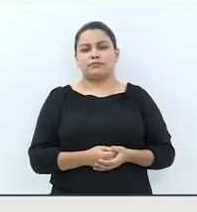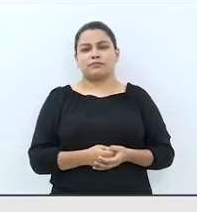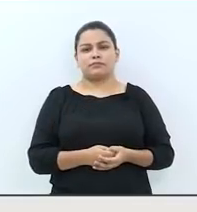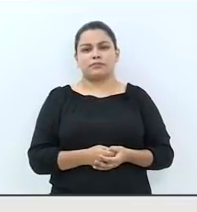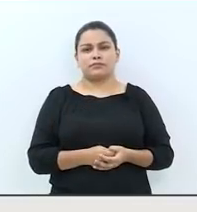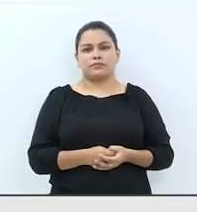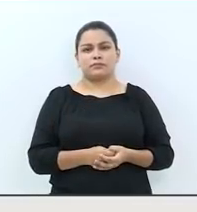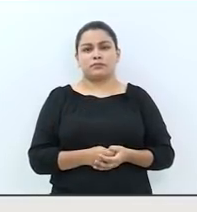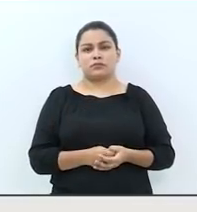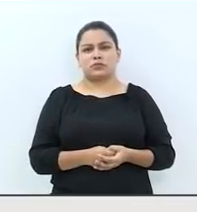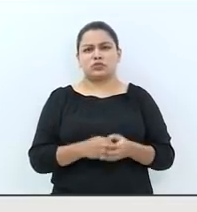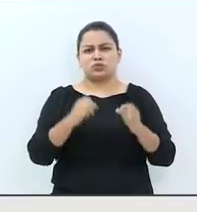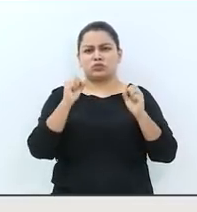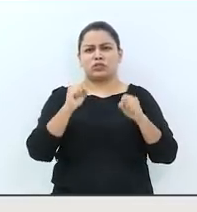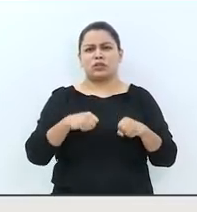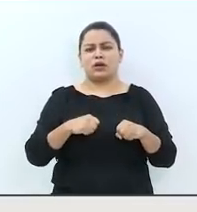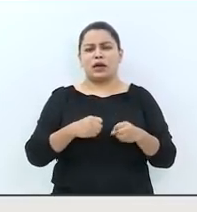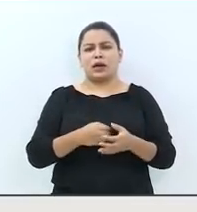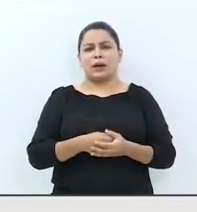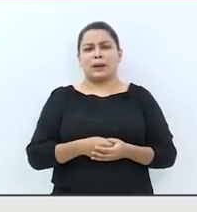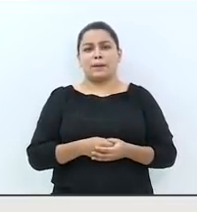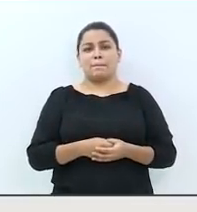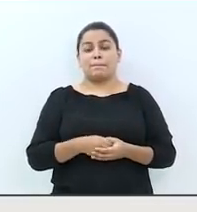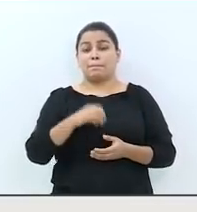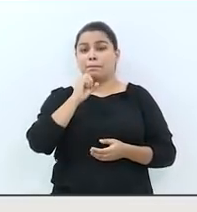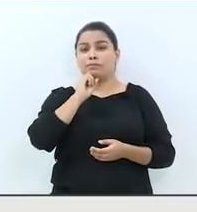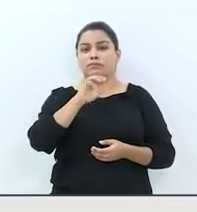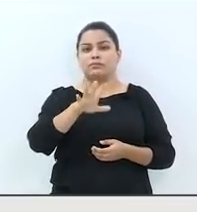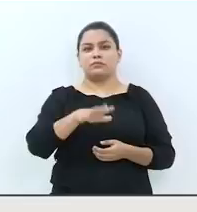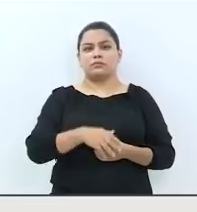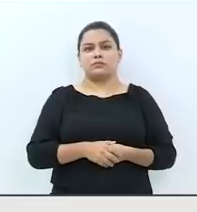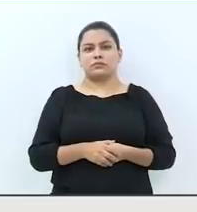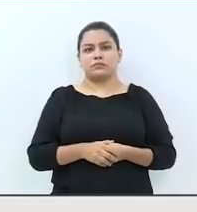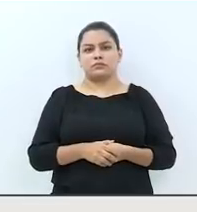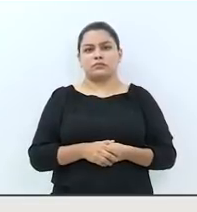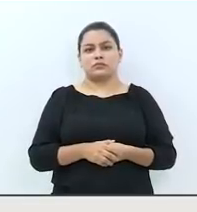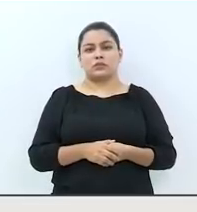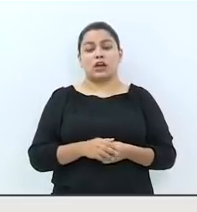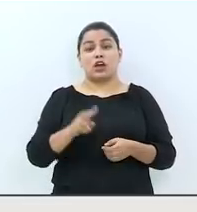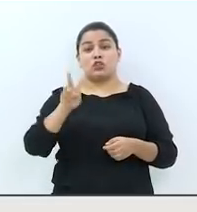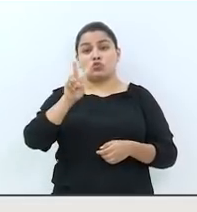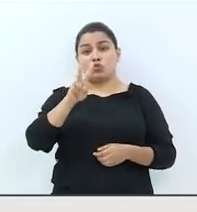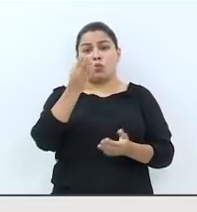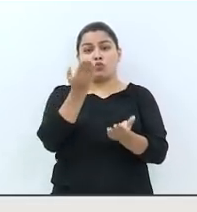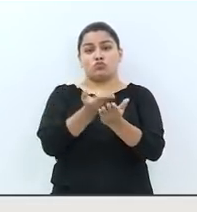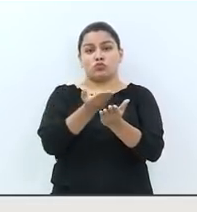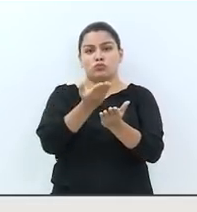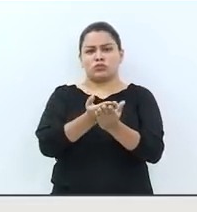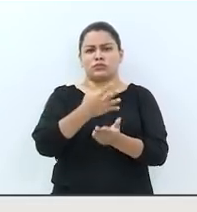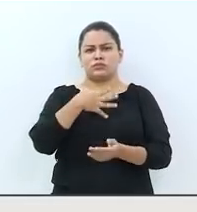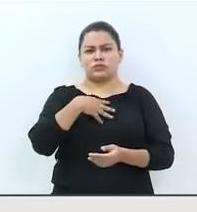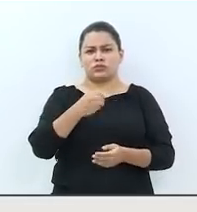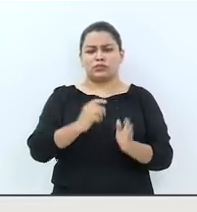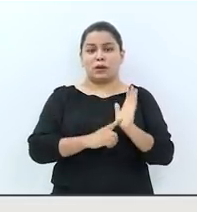paso. Si me permiten, les cuento. Hay dos propuestas que me gustaría mostrarles.